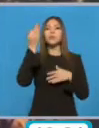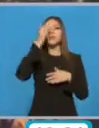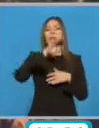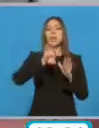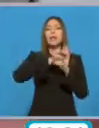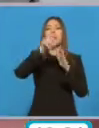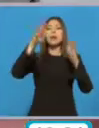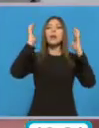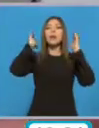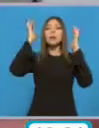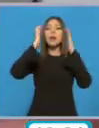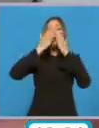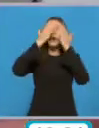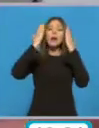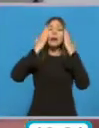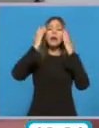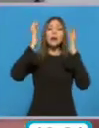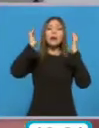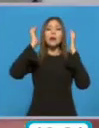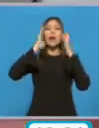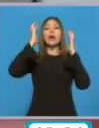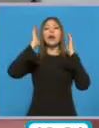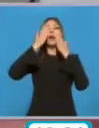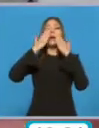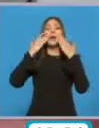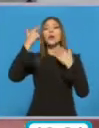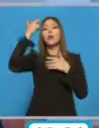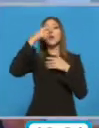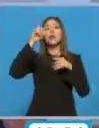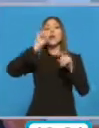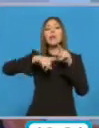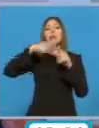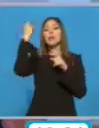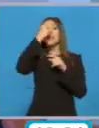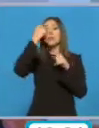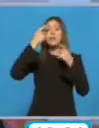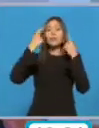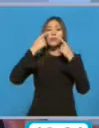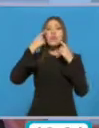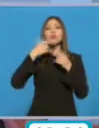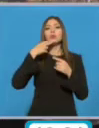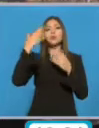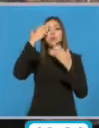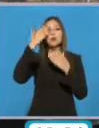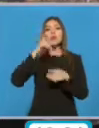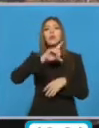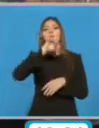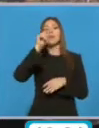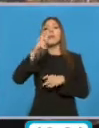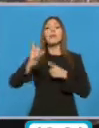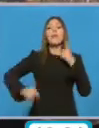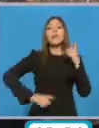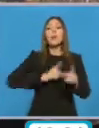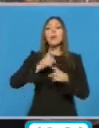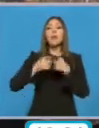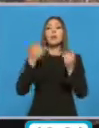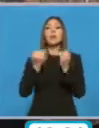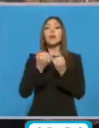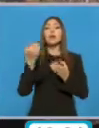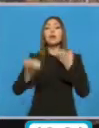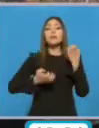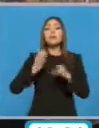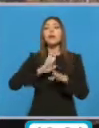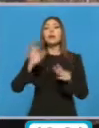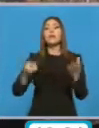regadera y cuando te metes a bañar en la mañana lo utilizas. Y en la noche, cuando te quitas el maquillaje, también lo utilizas. Y luego si vas al deportivo, pues también excelente, porque